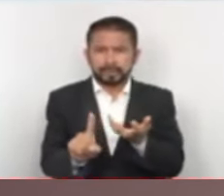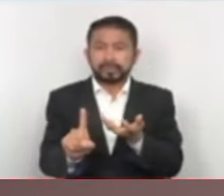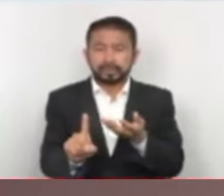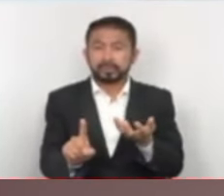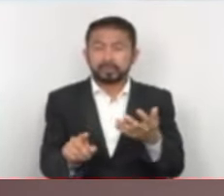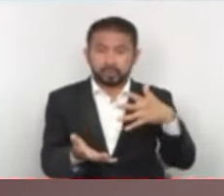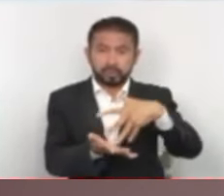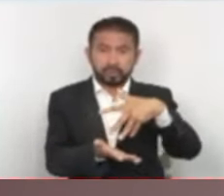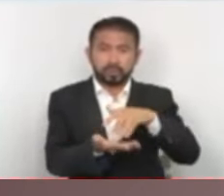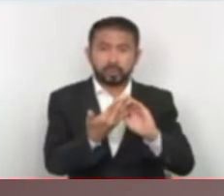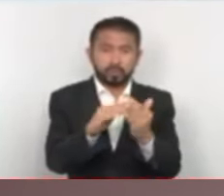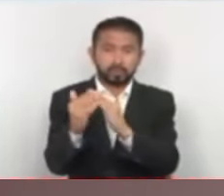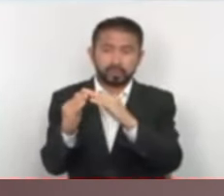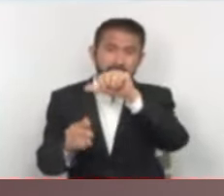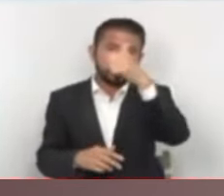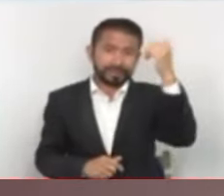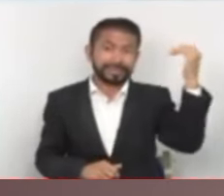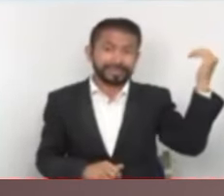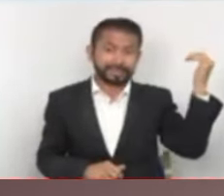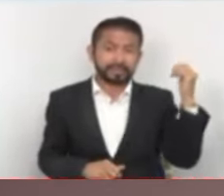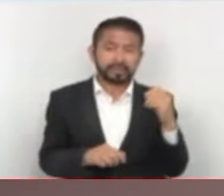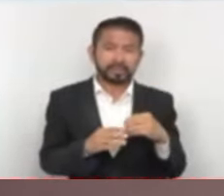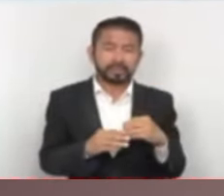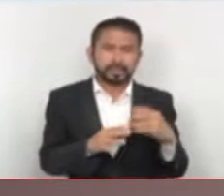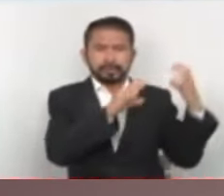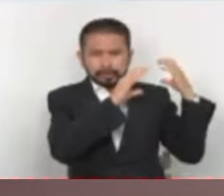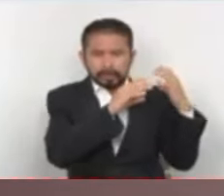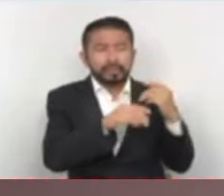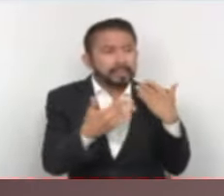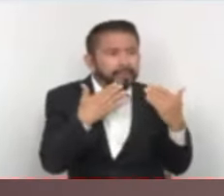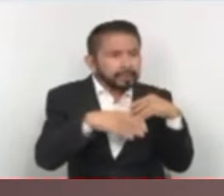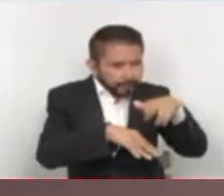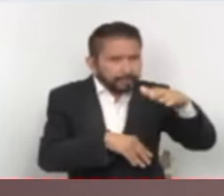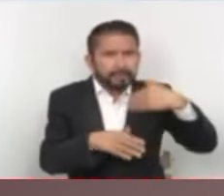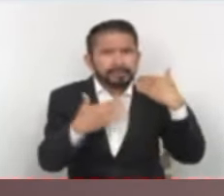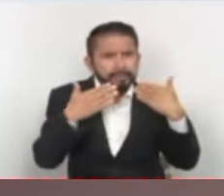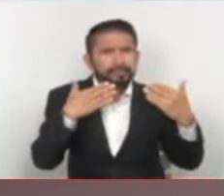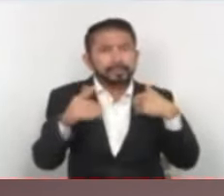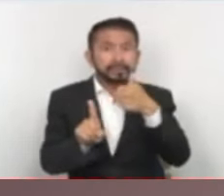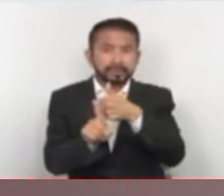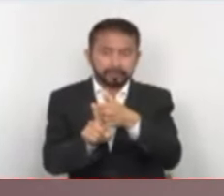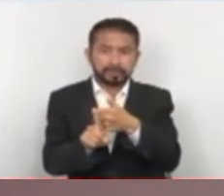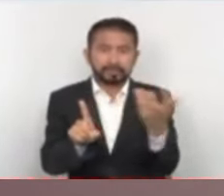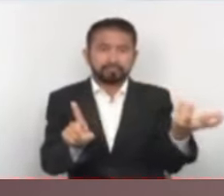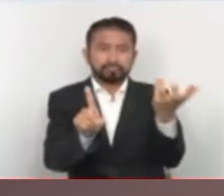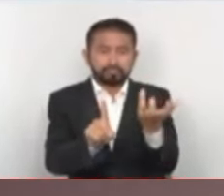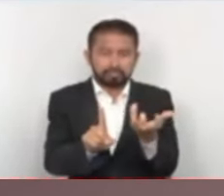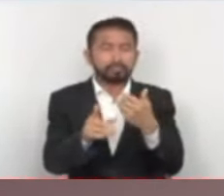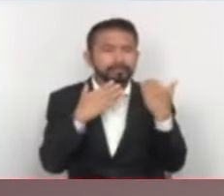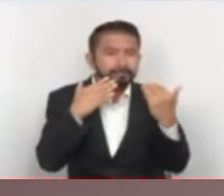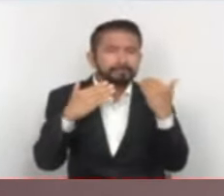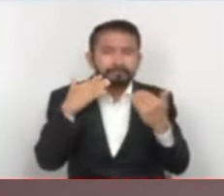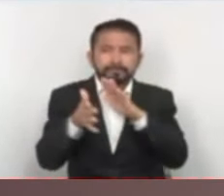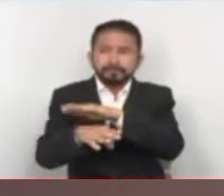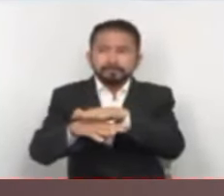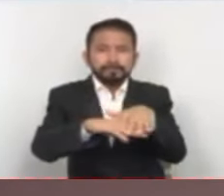nuestra gente, de nuestra comunidad en el exterior, que asumían un rol que no les competía. Porque ellos prácticamente empezaron